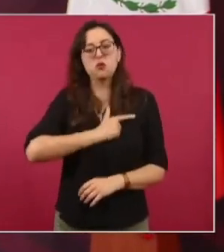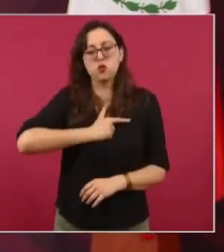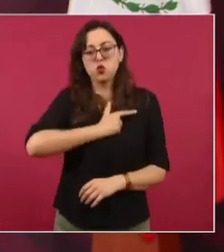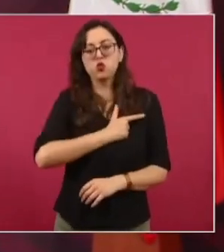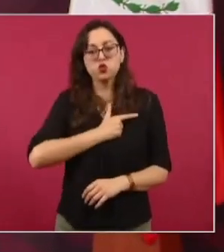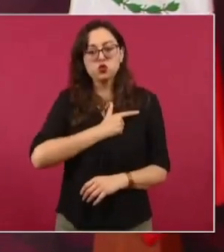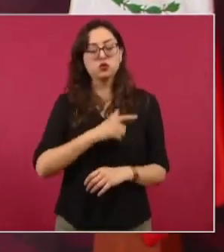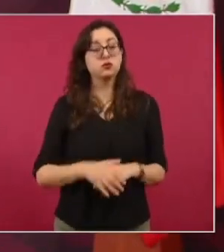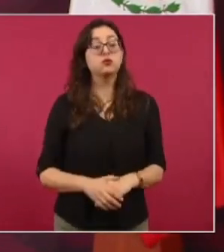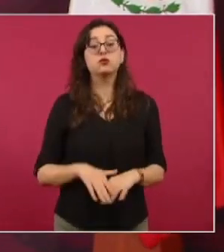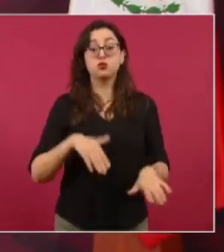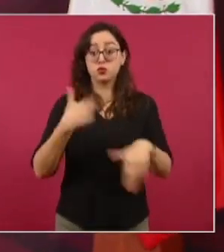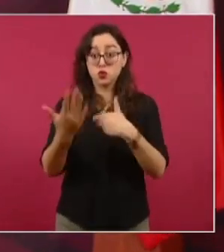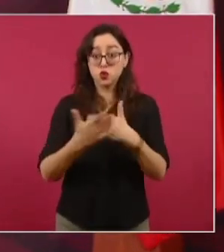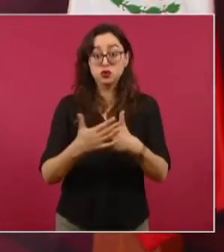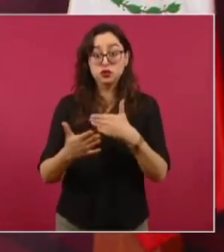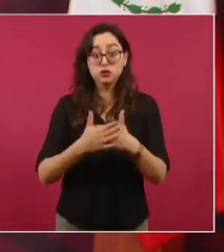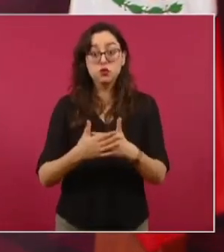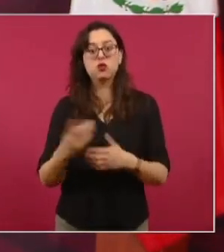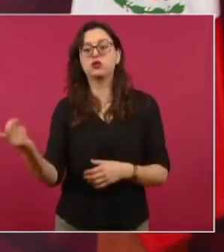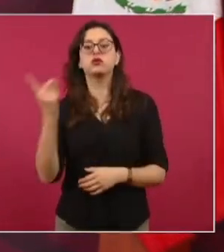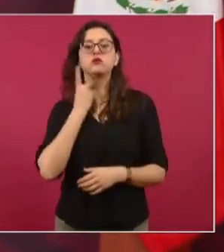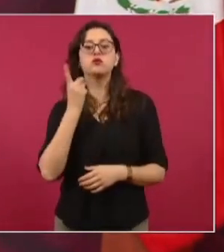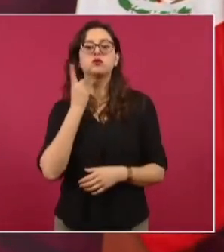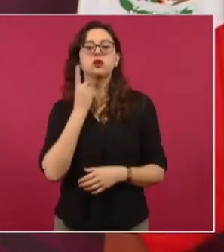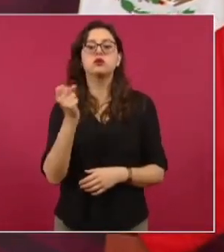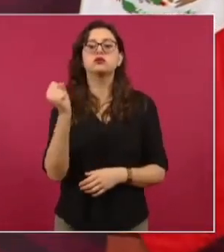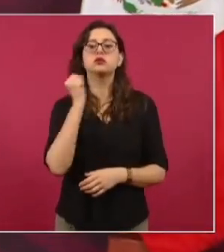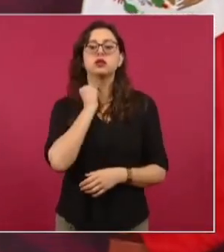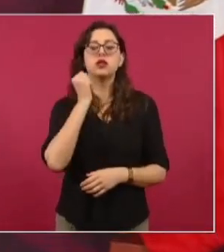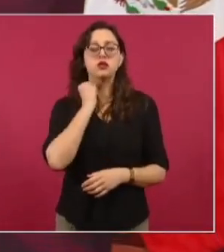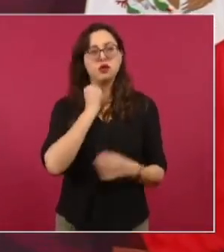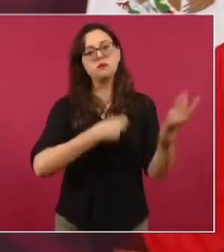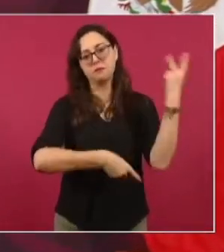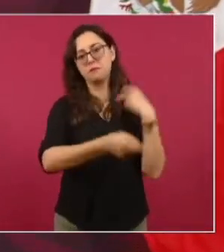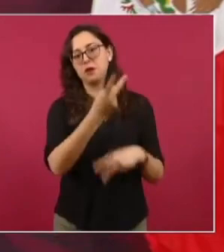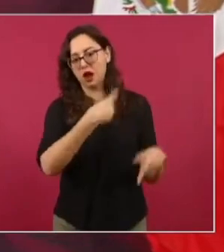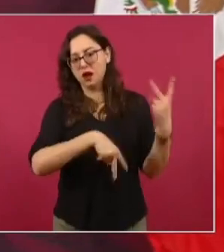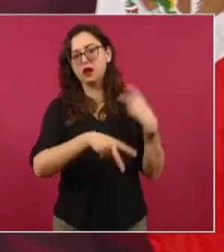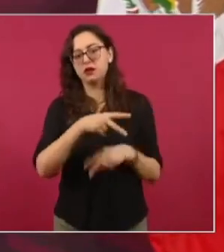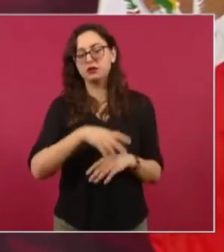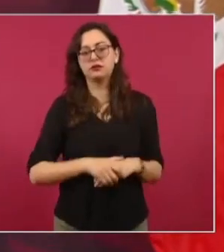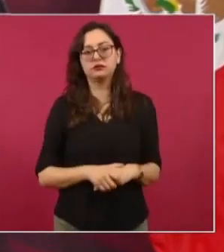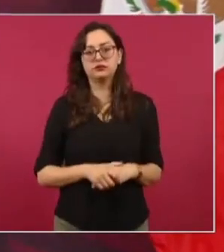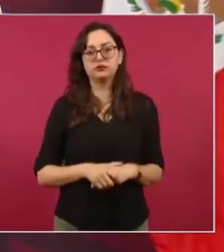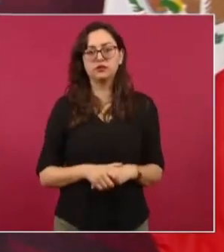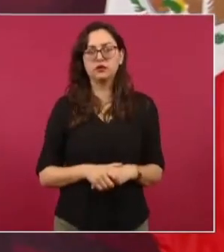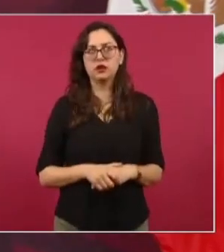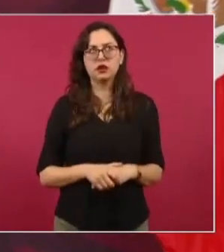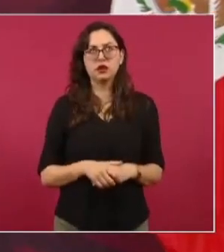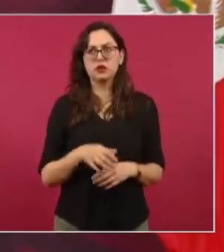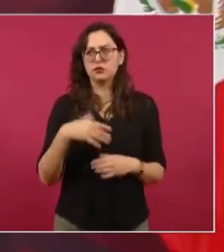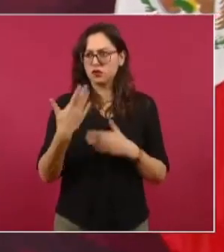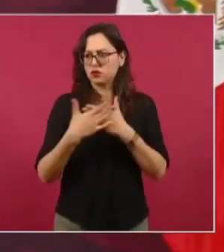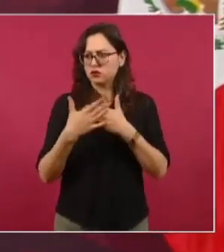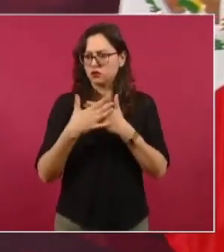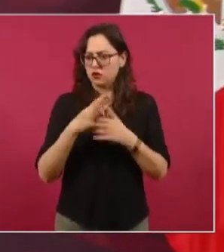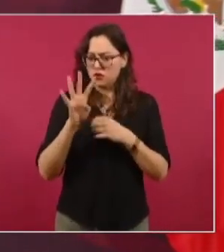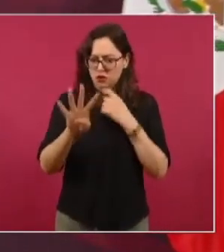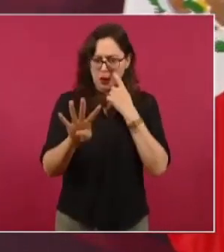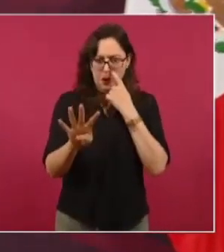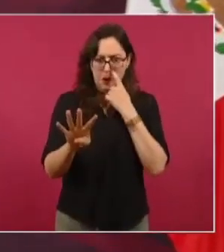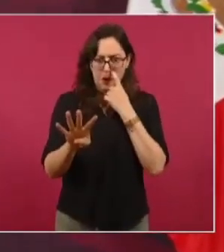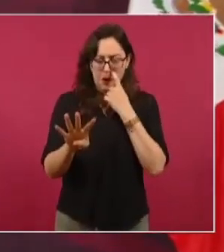diputados y senadores vienen el día 19 bueno hoy tengo